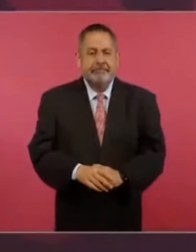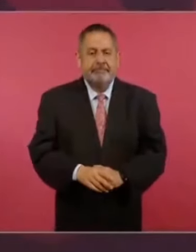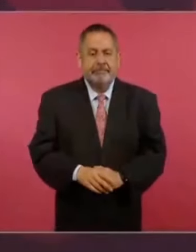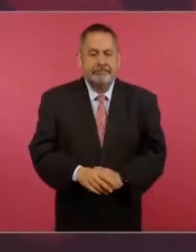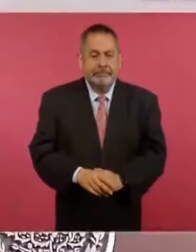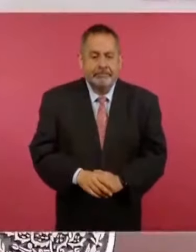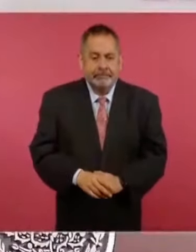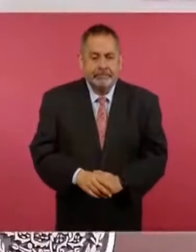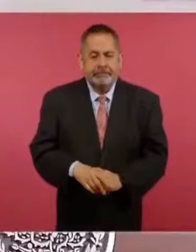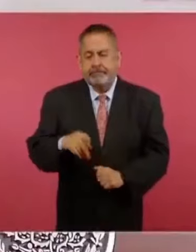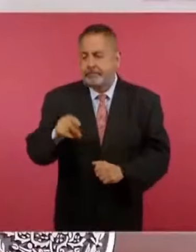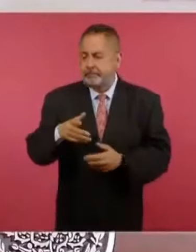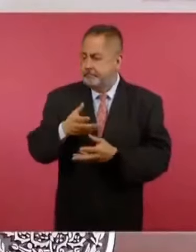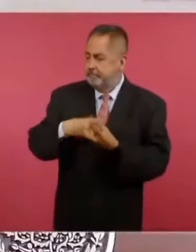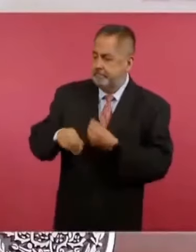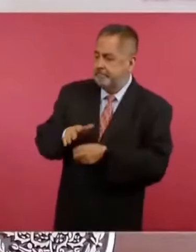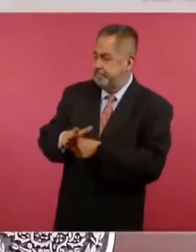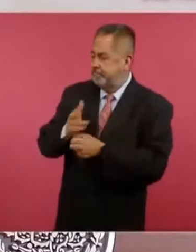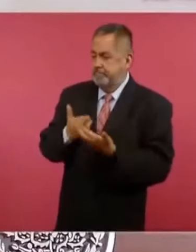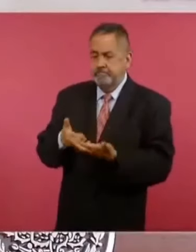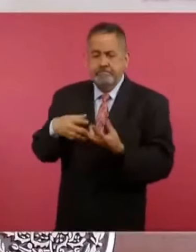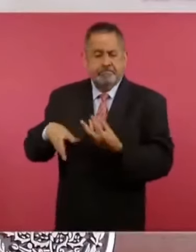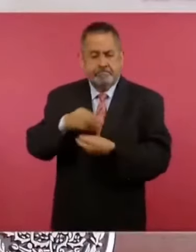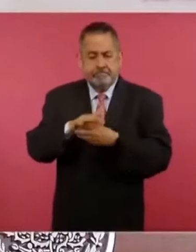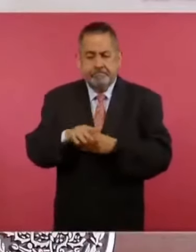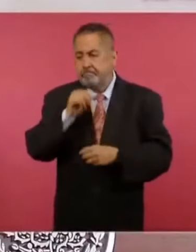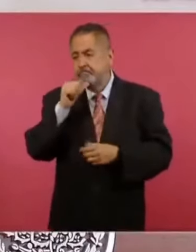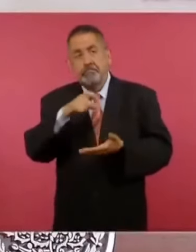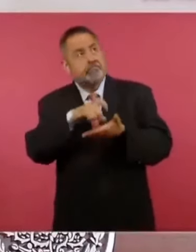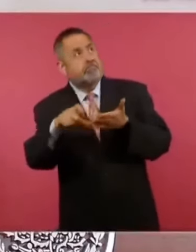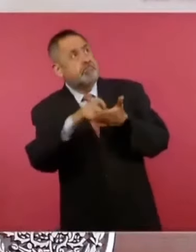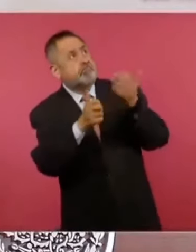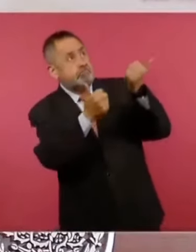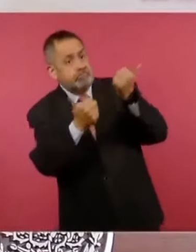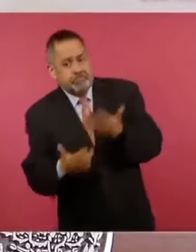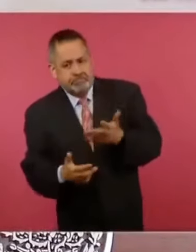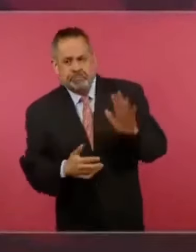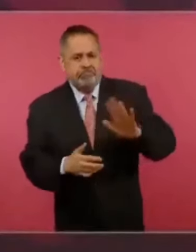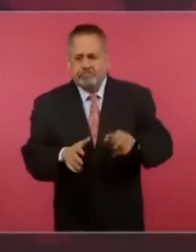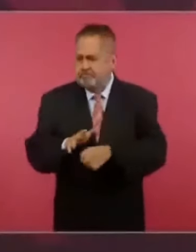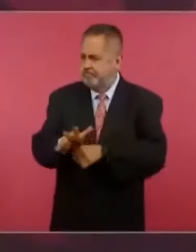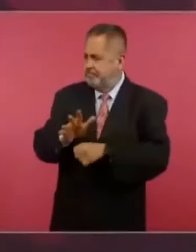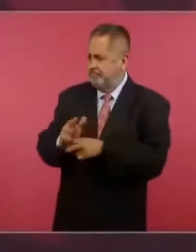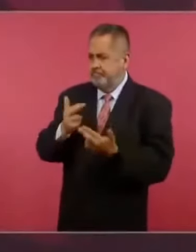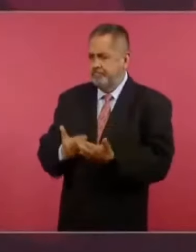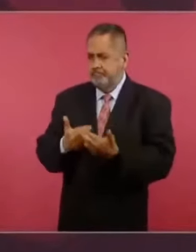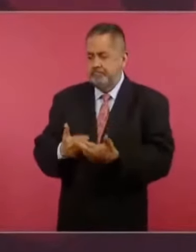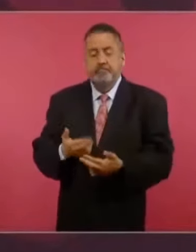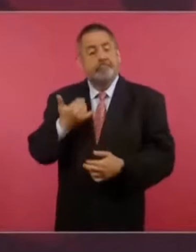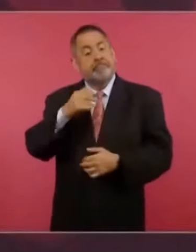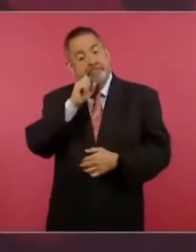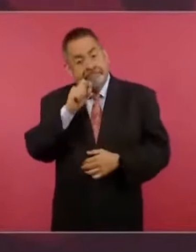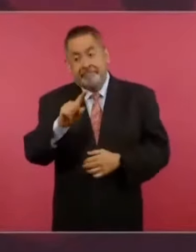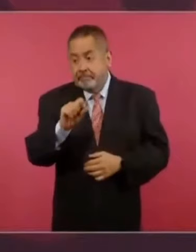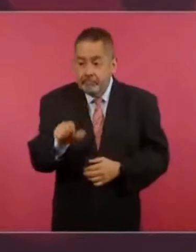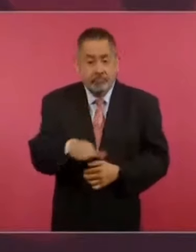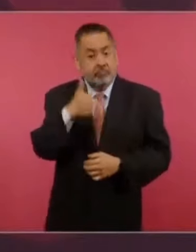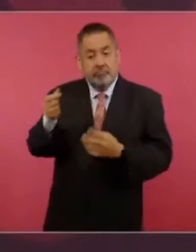y la autosuficiencia. Y estamos también construyendo